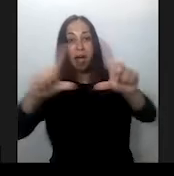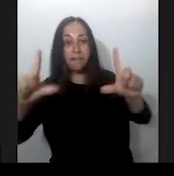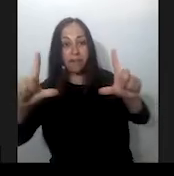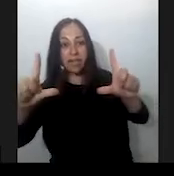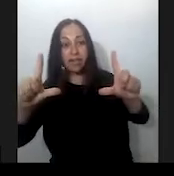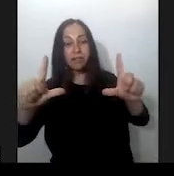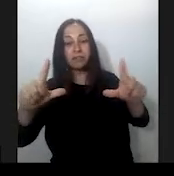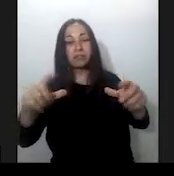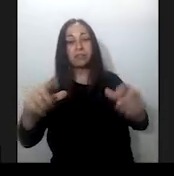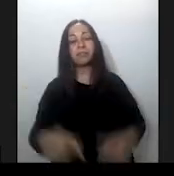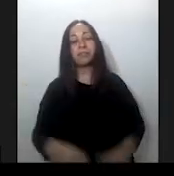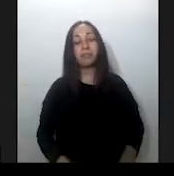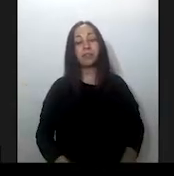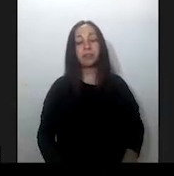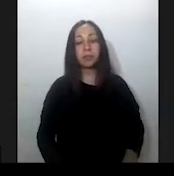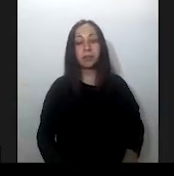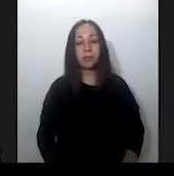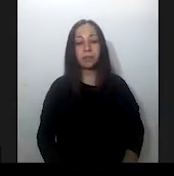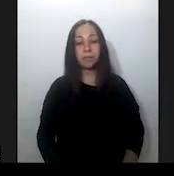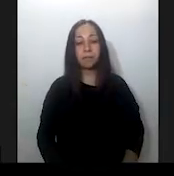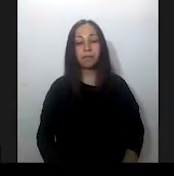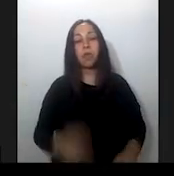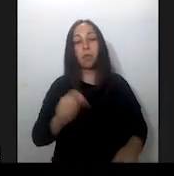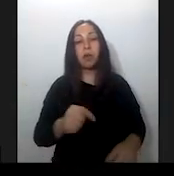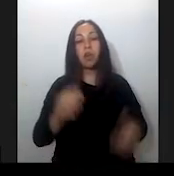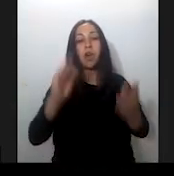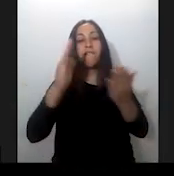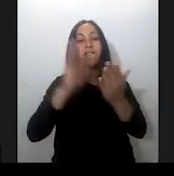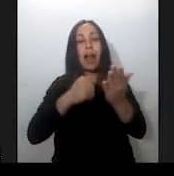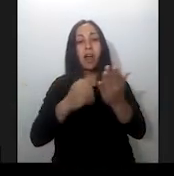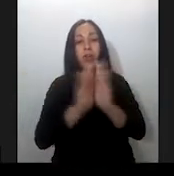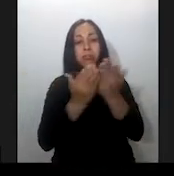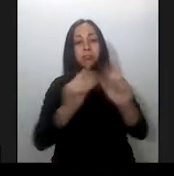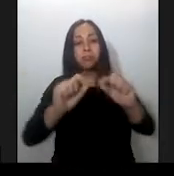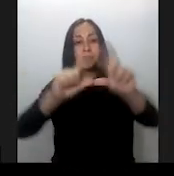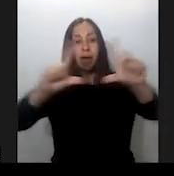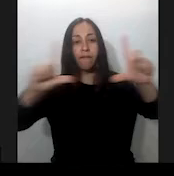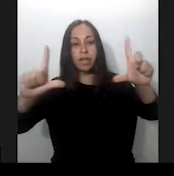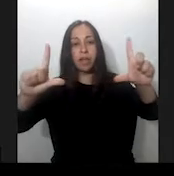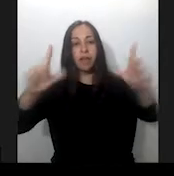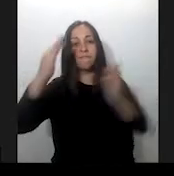comentarios y opciones que luego les cuento un poquito más. Abrimos un libro en blanco, bien.